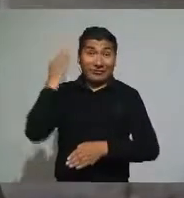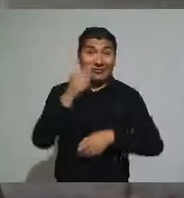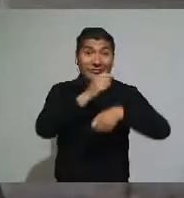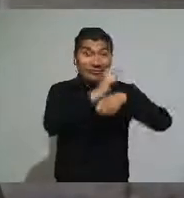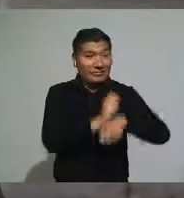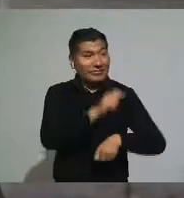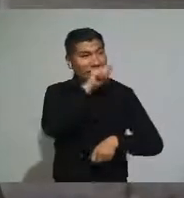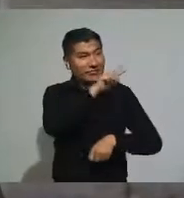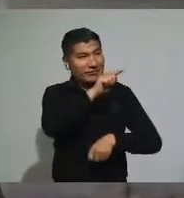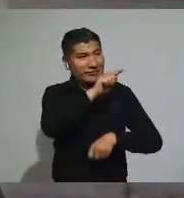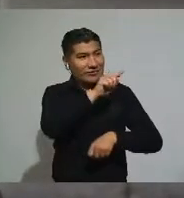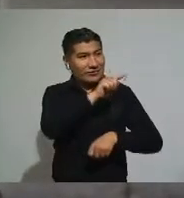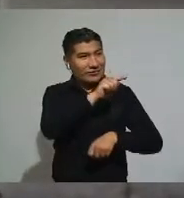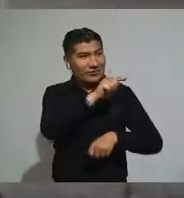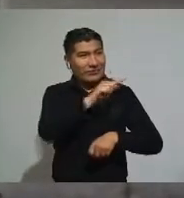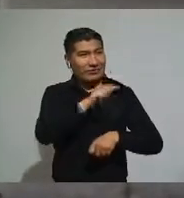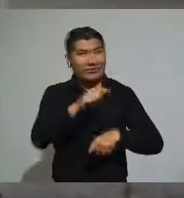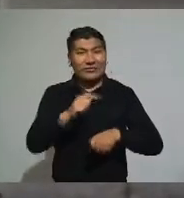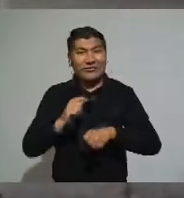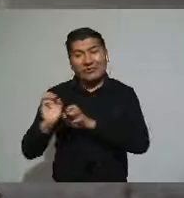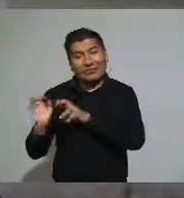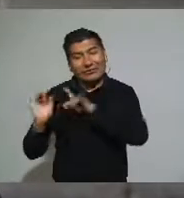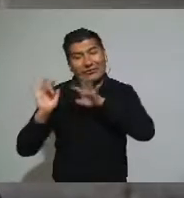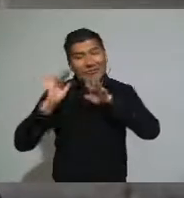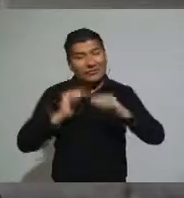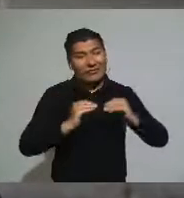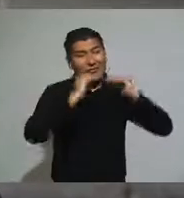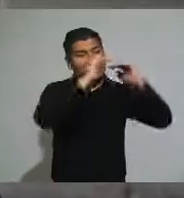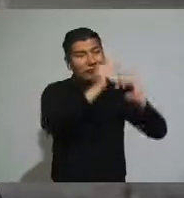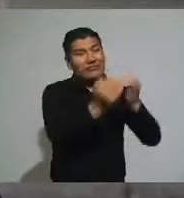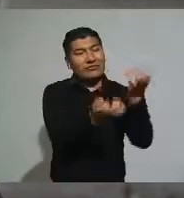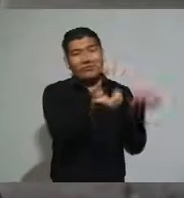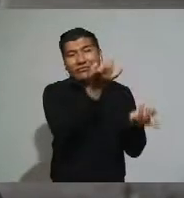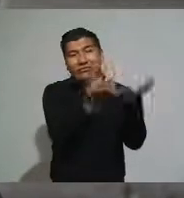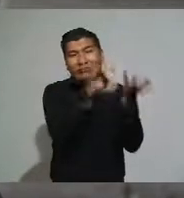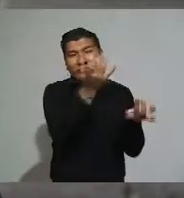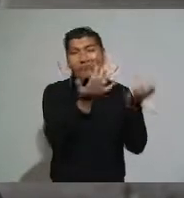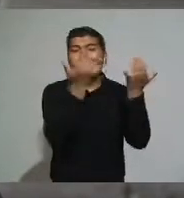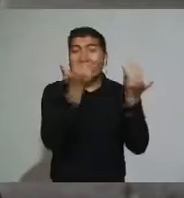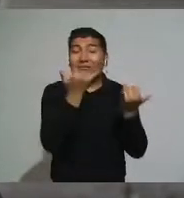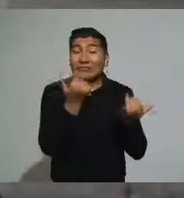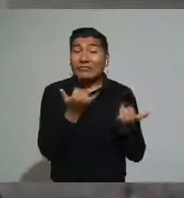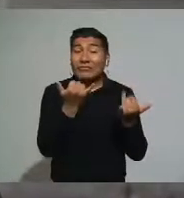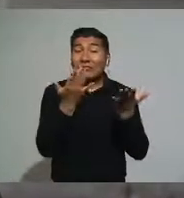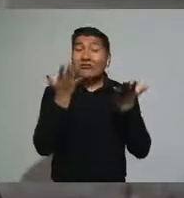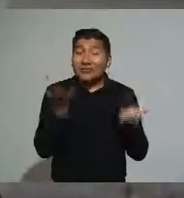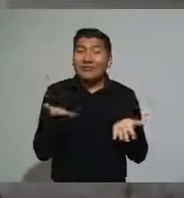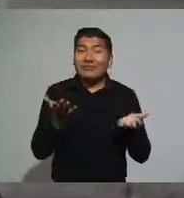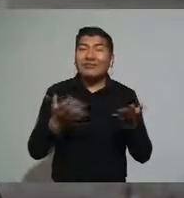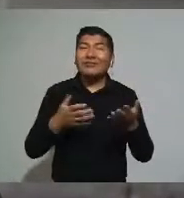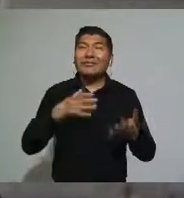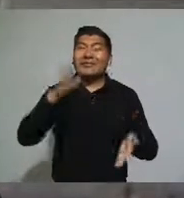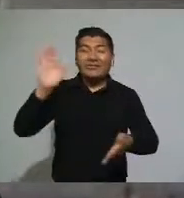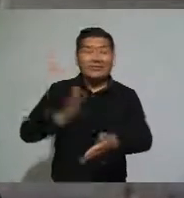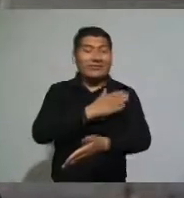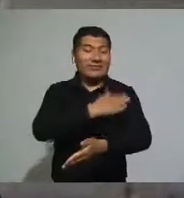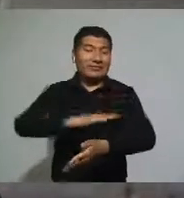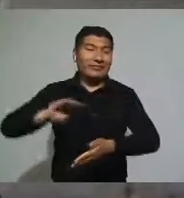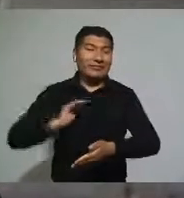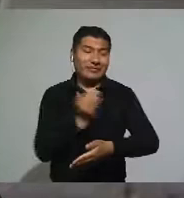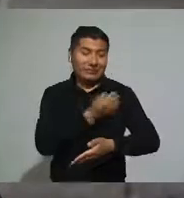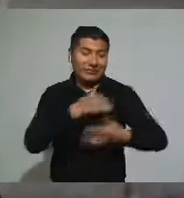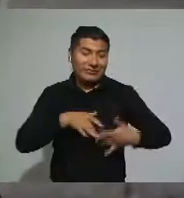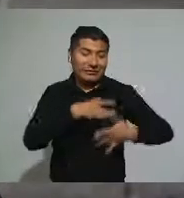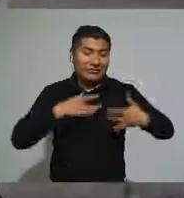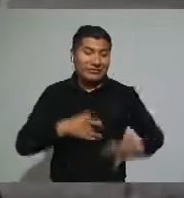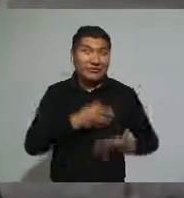templo subía la humareda de los sacrificios, ahora sube la alabanza de nuestro